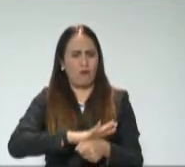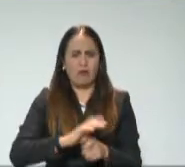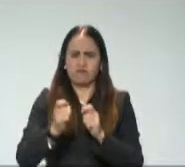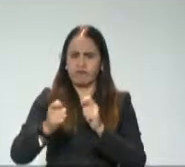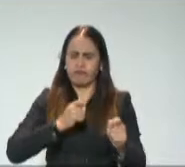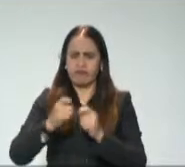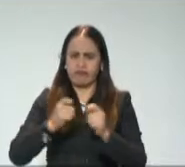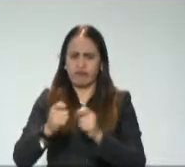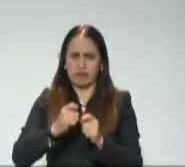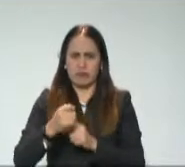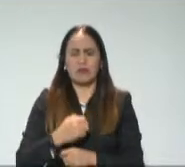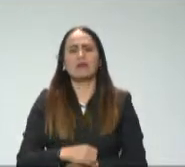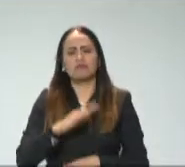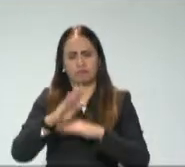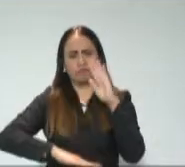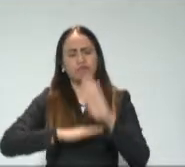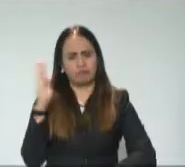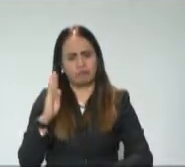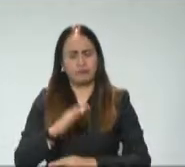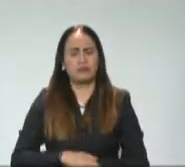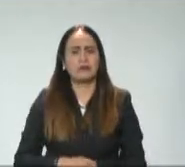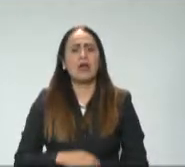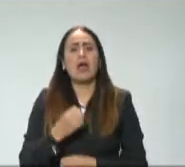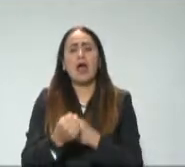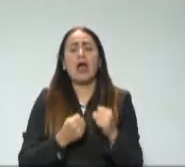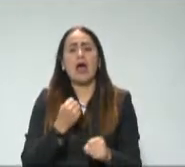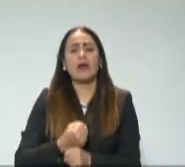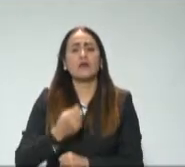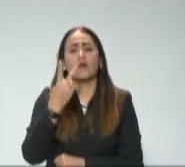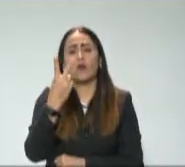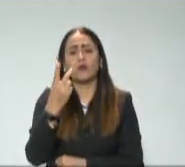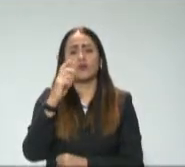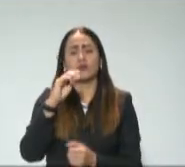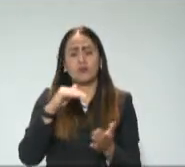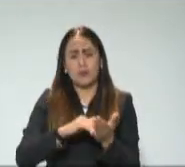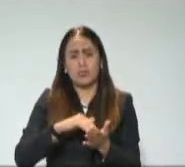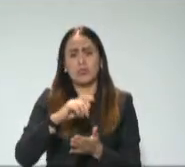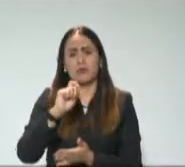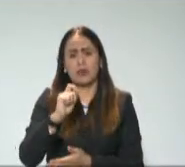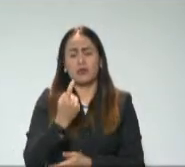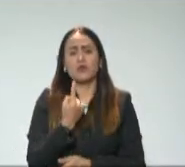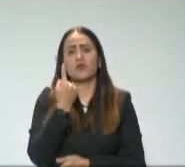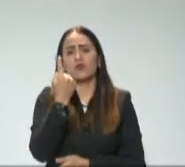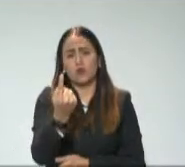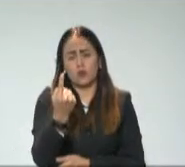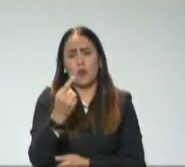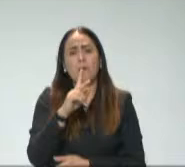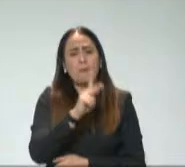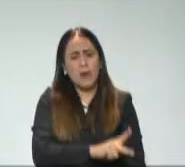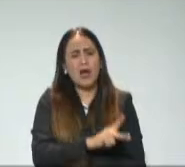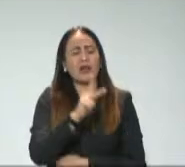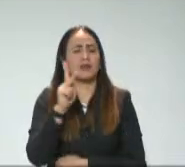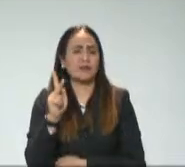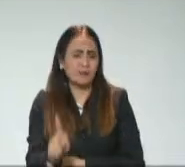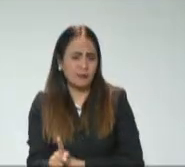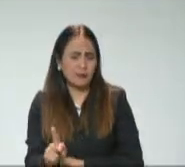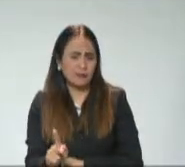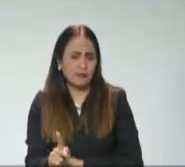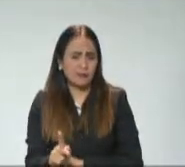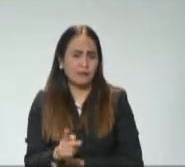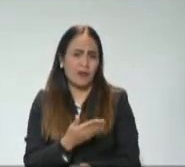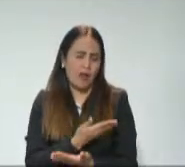Entonces el año 2021 se va a parecer mucho al año 2020 en términos de esta dinámica que hemos